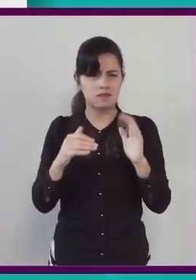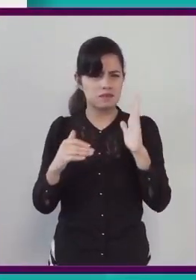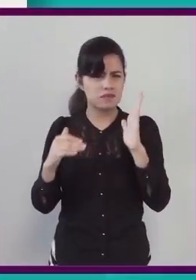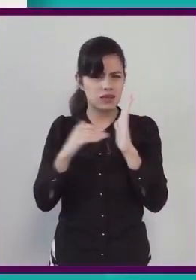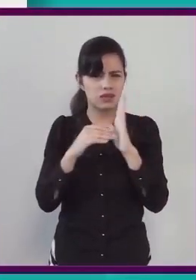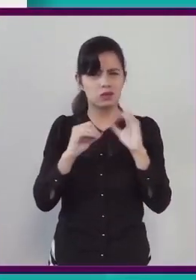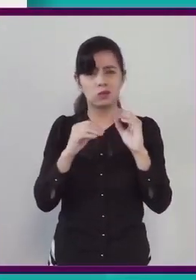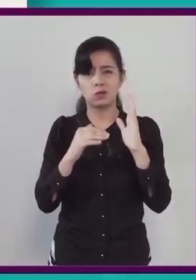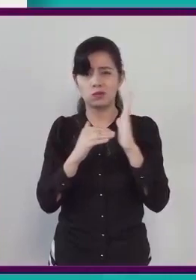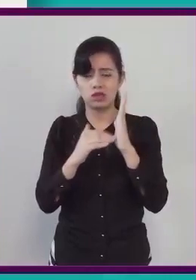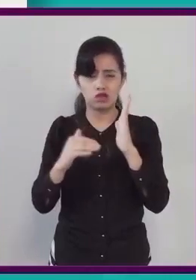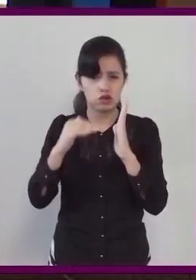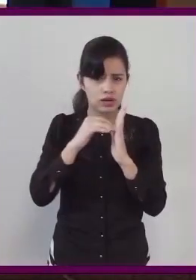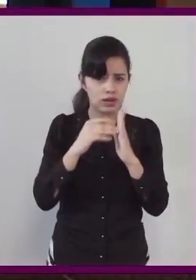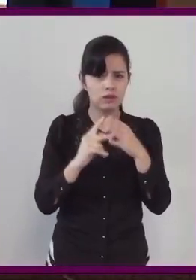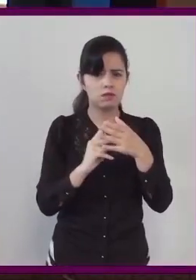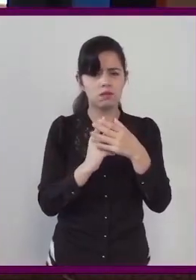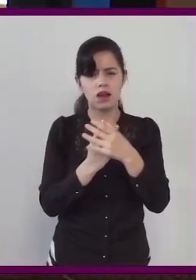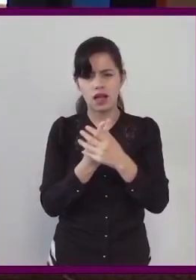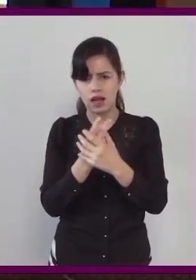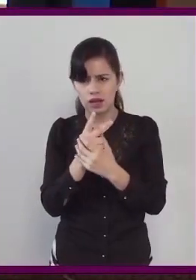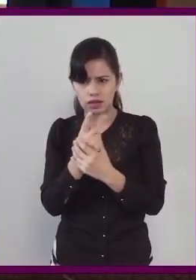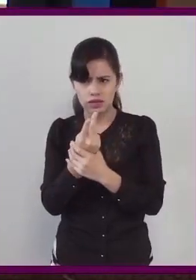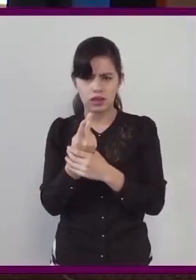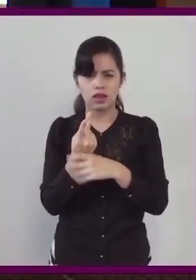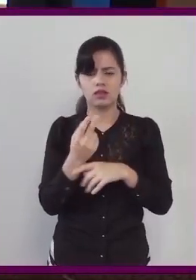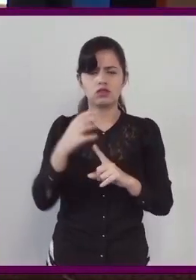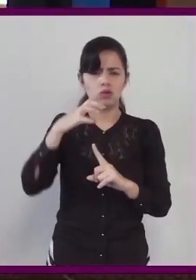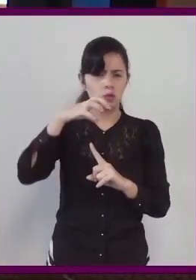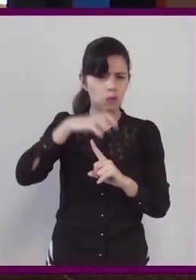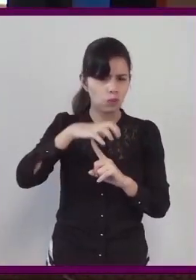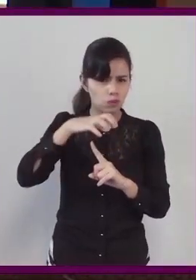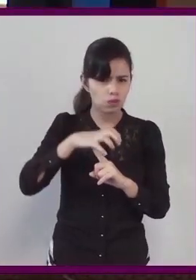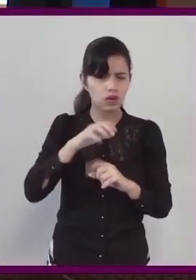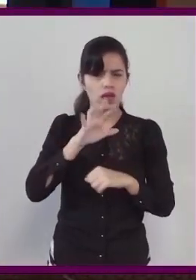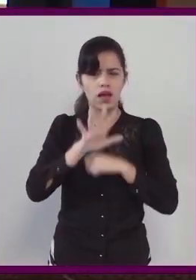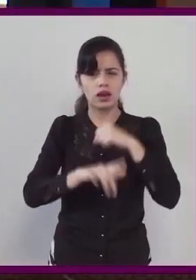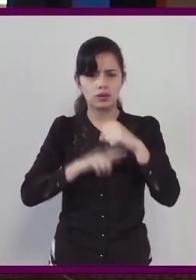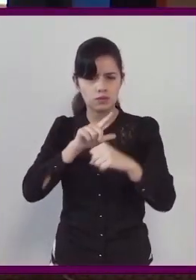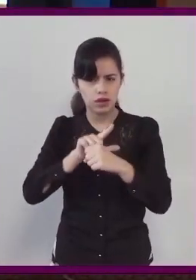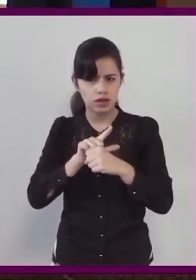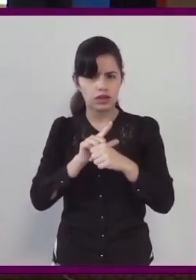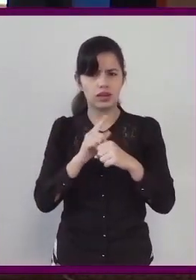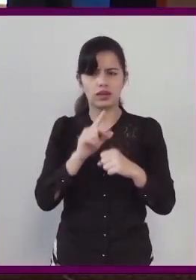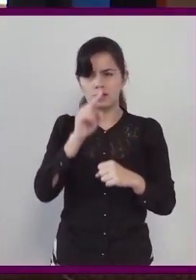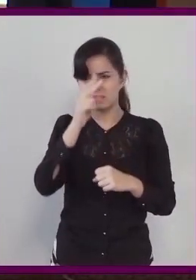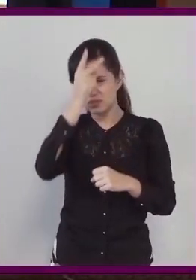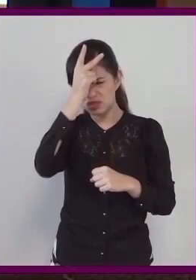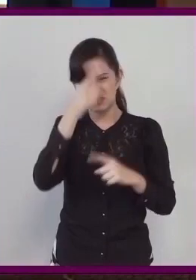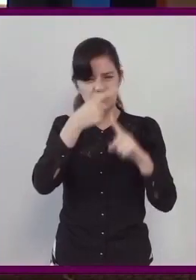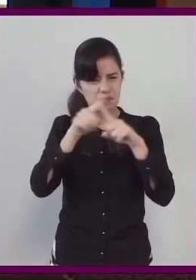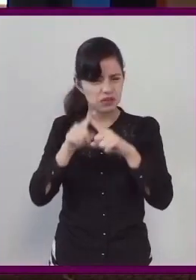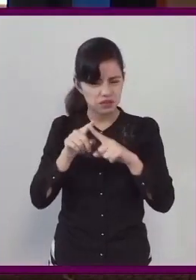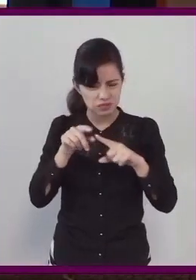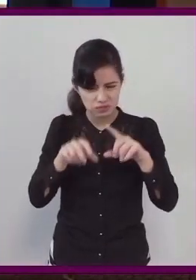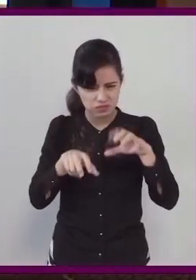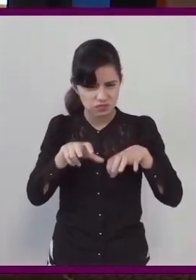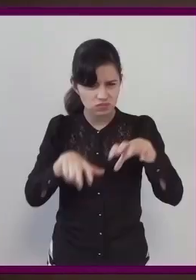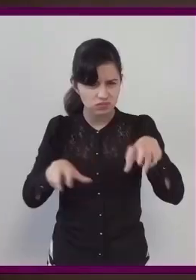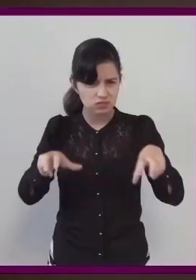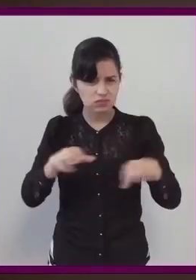de especies de plantas, de hongos, de animales, de insectos, de otros seres,